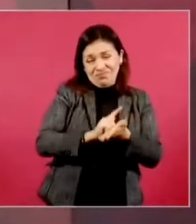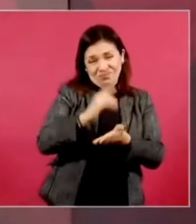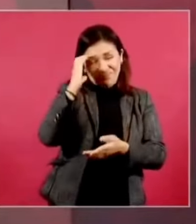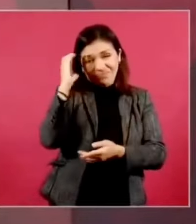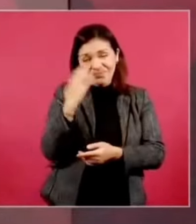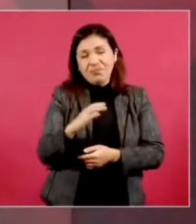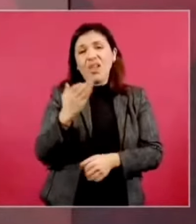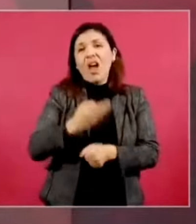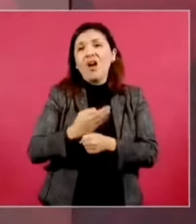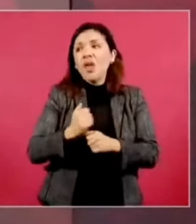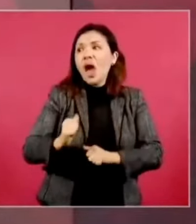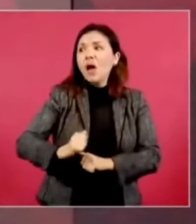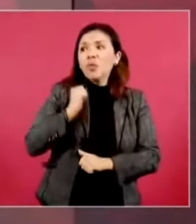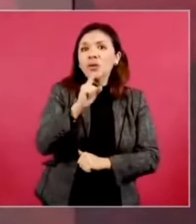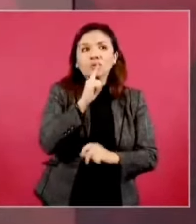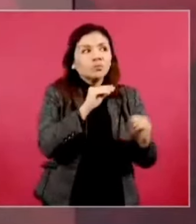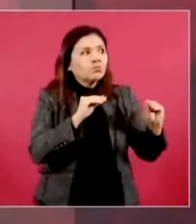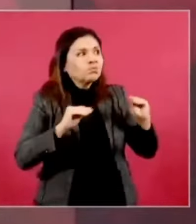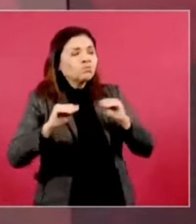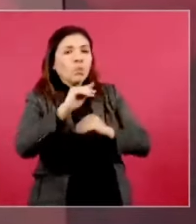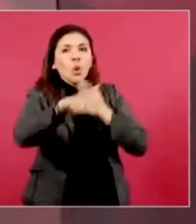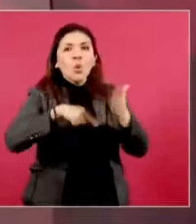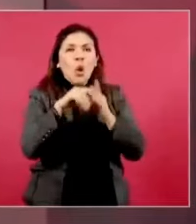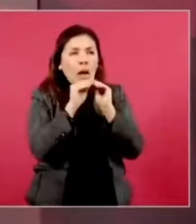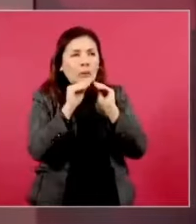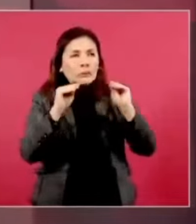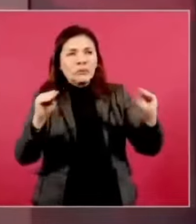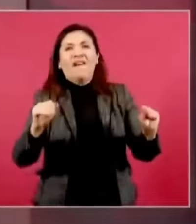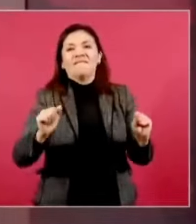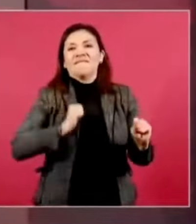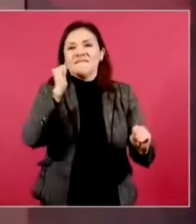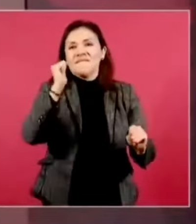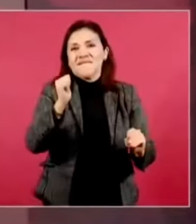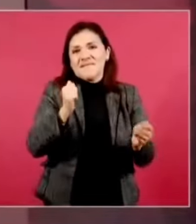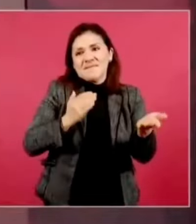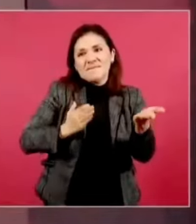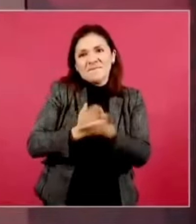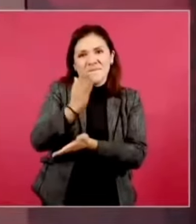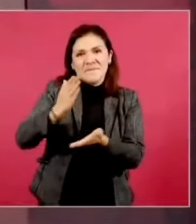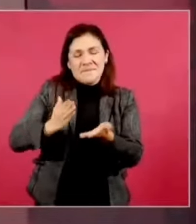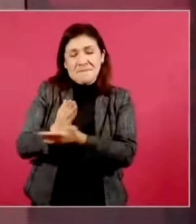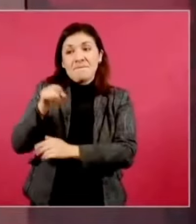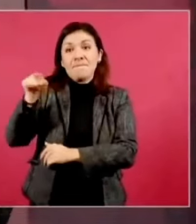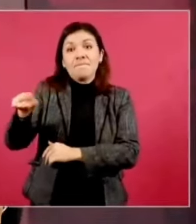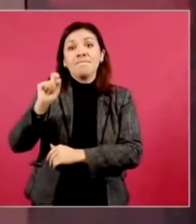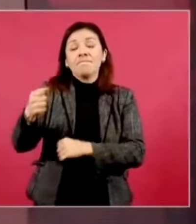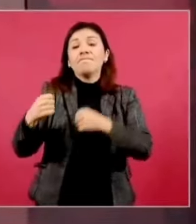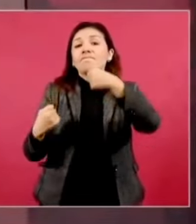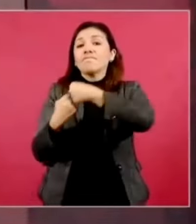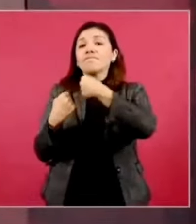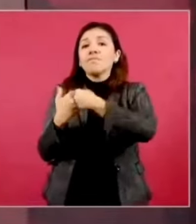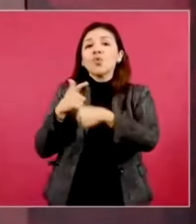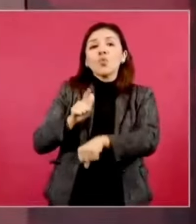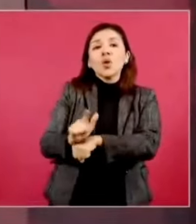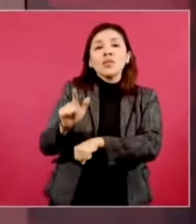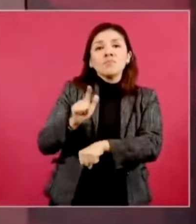mucho el aislamiento. Así y sobre es. Todo, esa es una zona limítrofe con Guatemala.